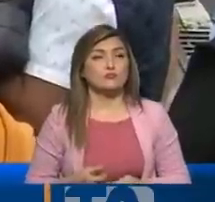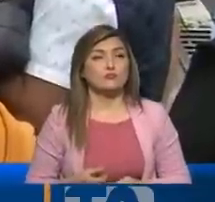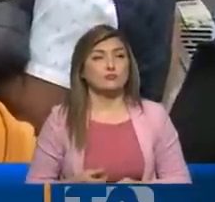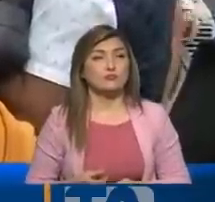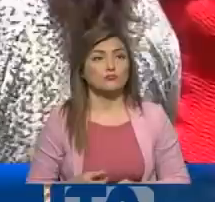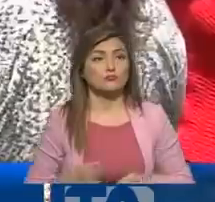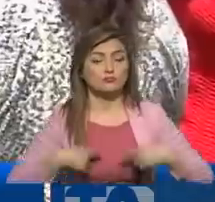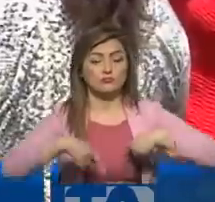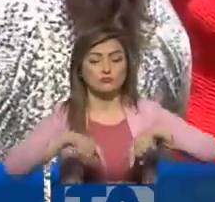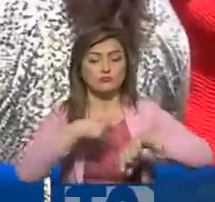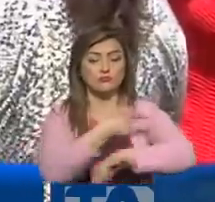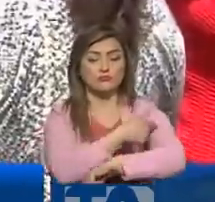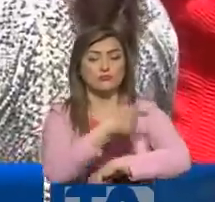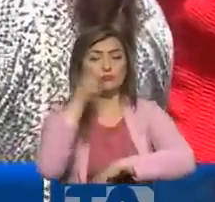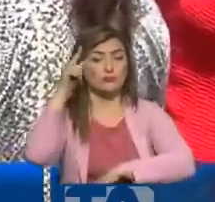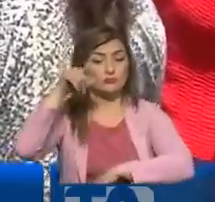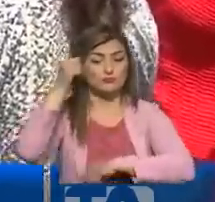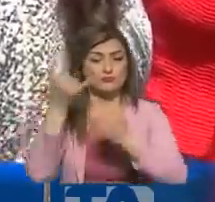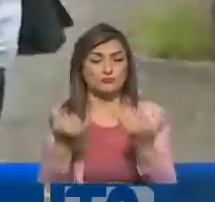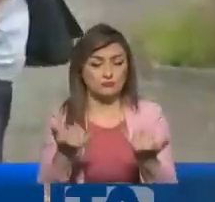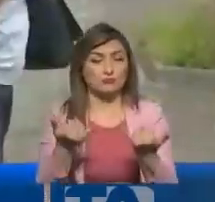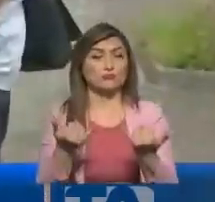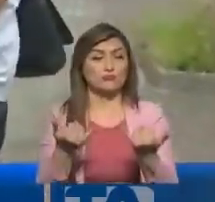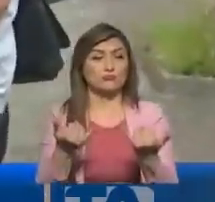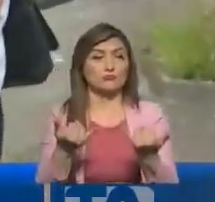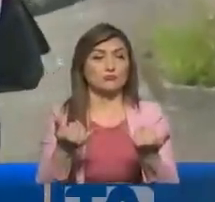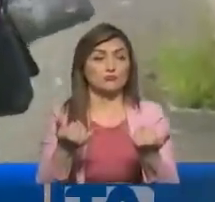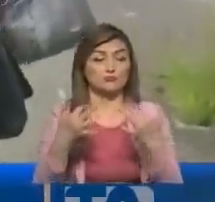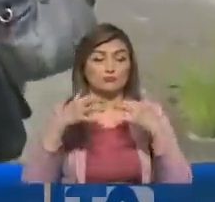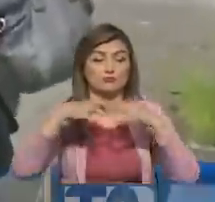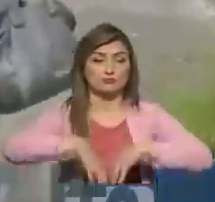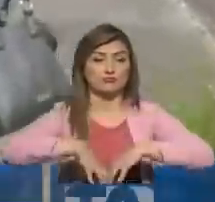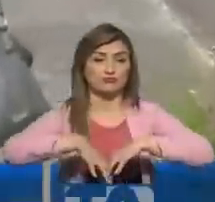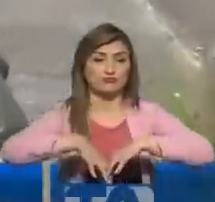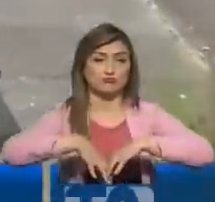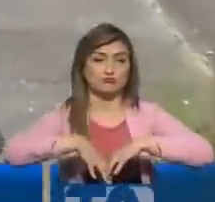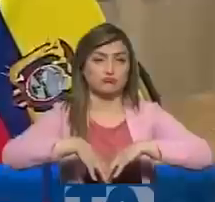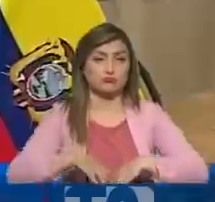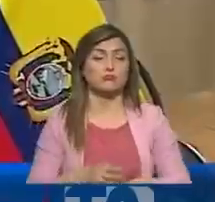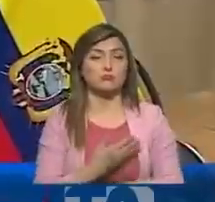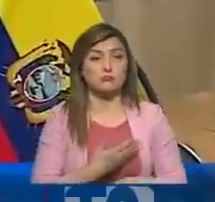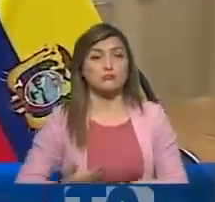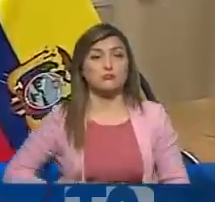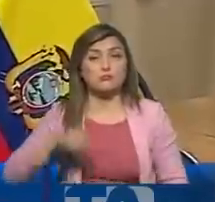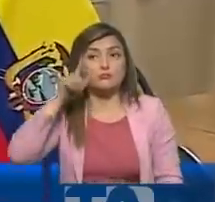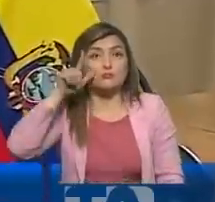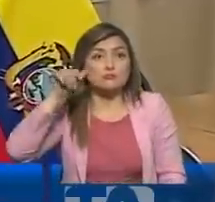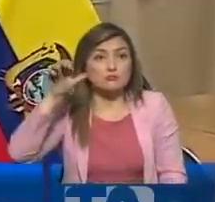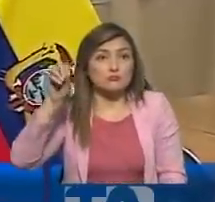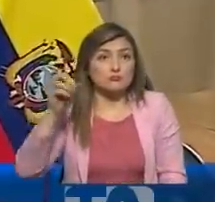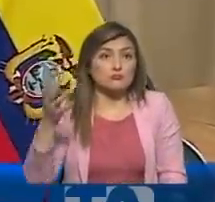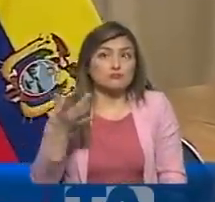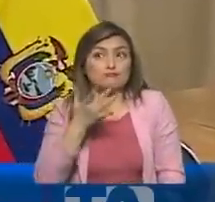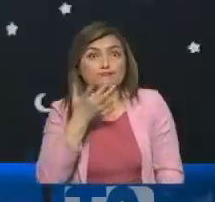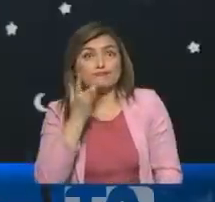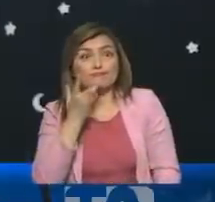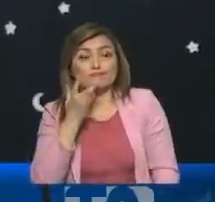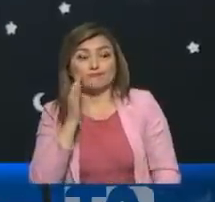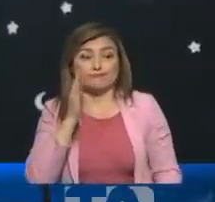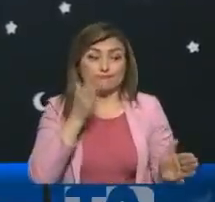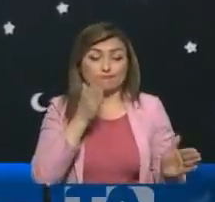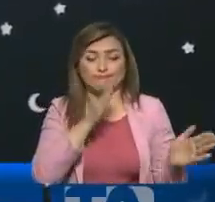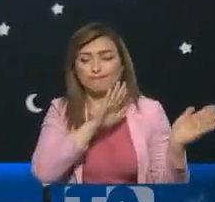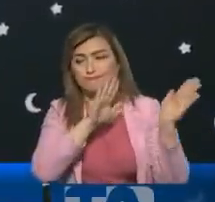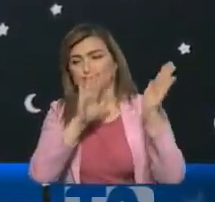La logística de vacunación del gobierno actual para muchos ha sido un fracaso. Y el presidente electo Guillermo Lasso también prefiere mirar a otro lado